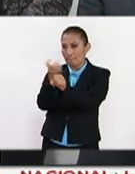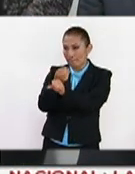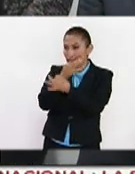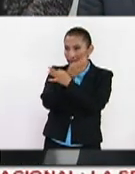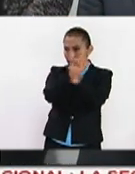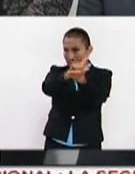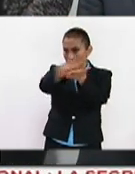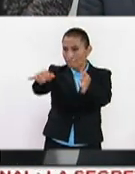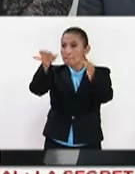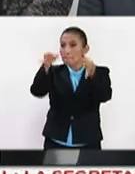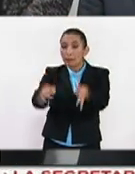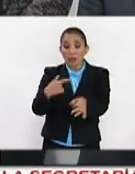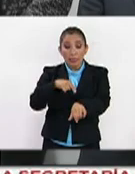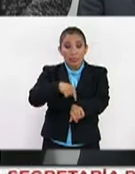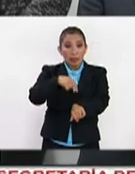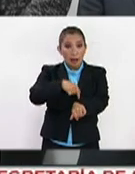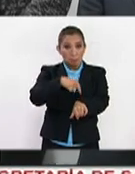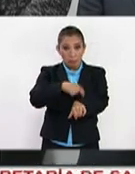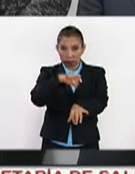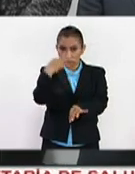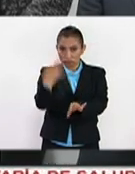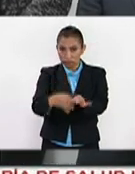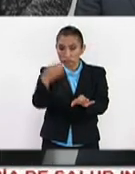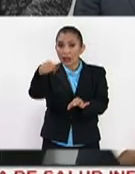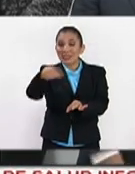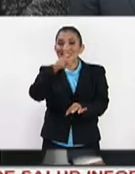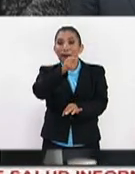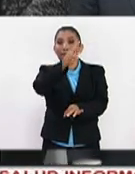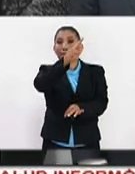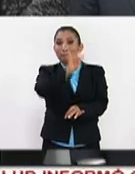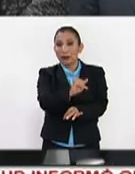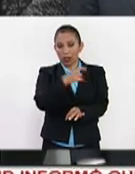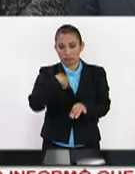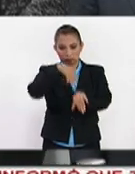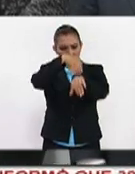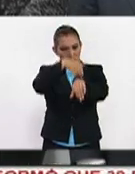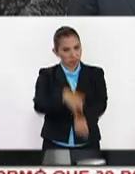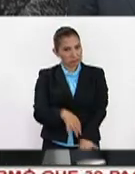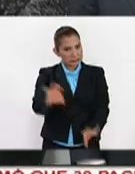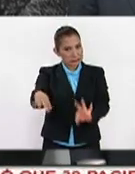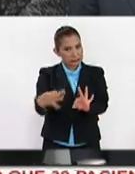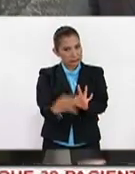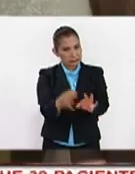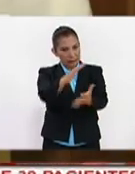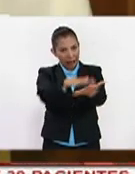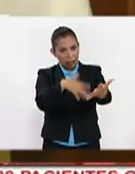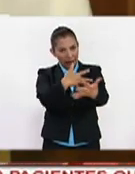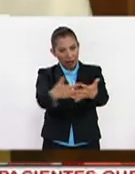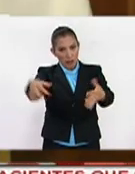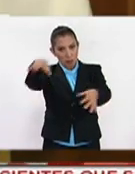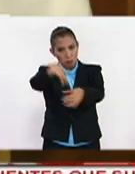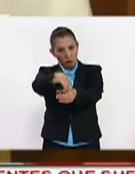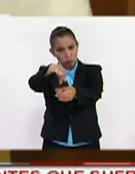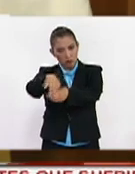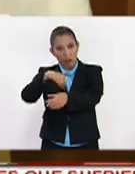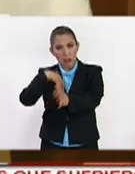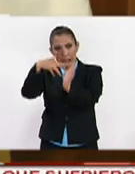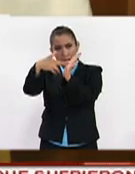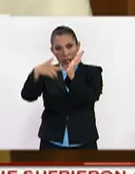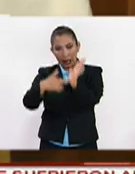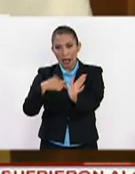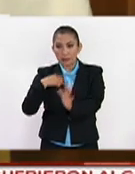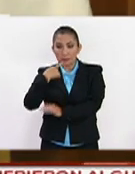pública y transparente cuando el tiempo de ley así lo establezca. Dijo que el PRI cumplirá con puntualidad el calendario electoral, así como con los